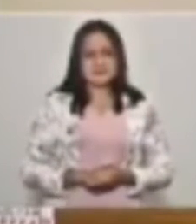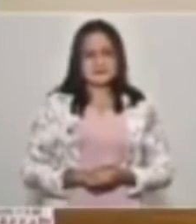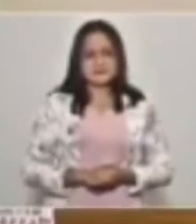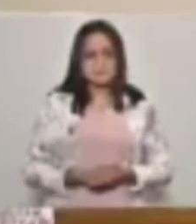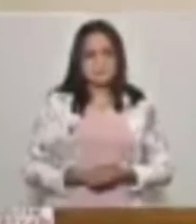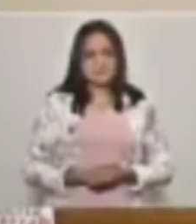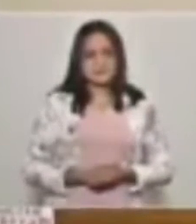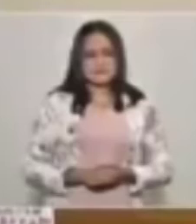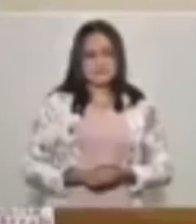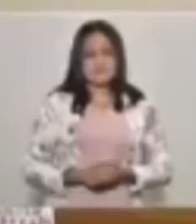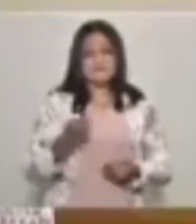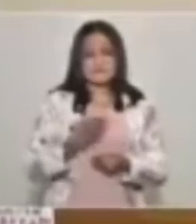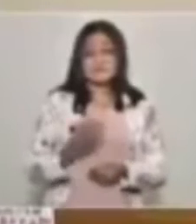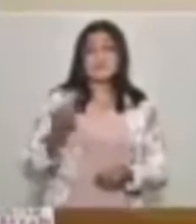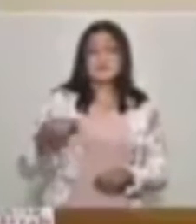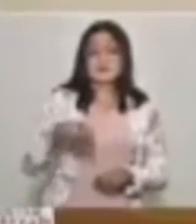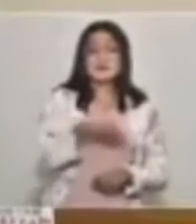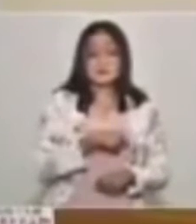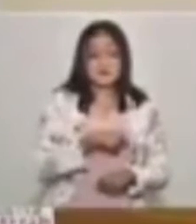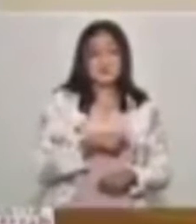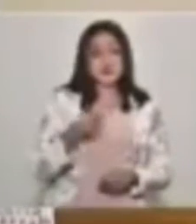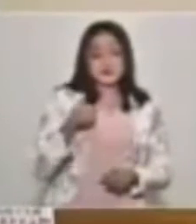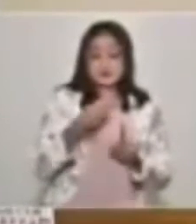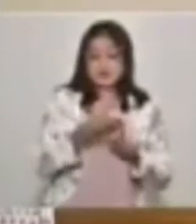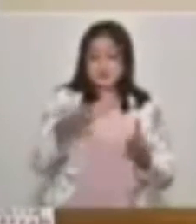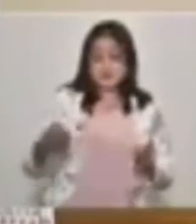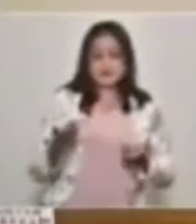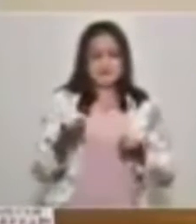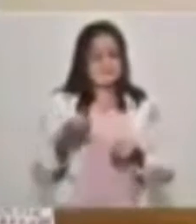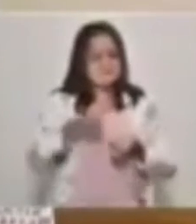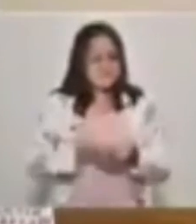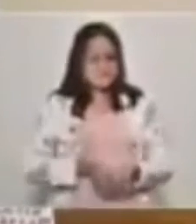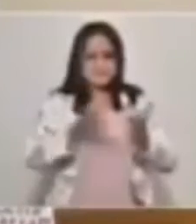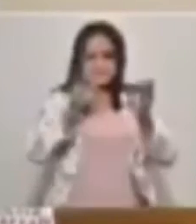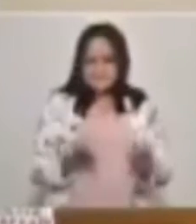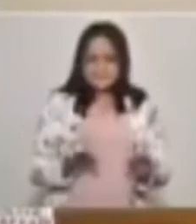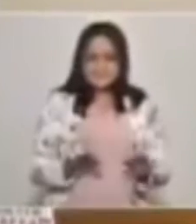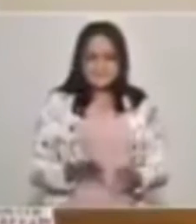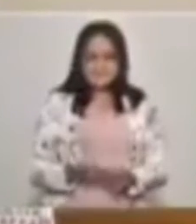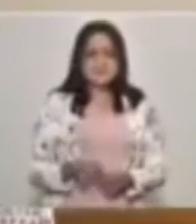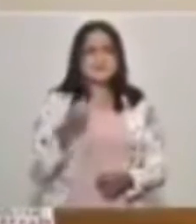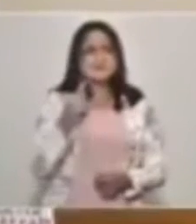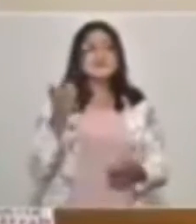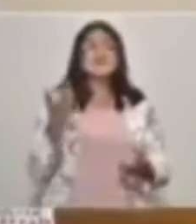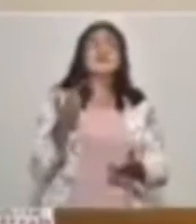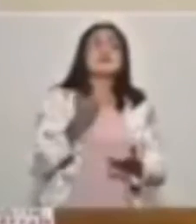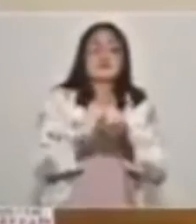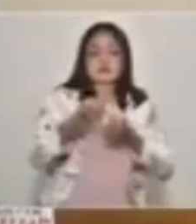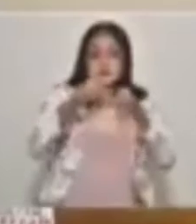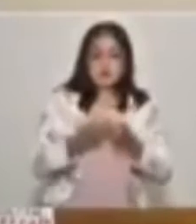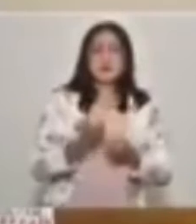Entonces tenemos nosotros en nuestra organización de finanzas lo que nos iba a costar el